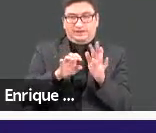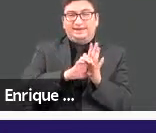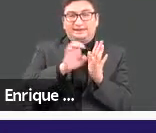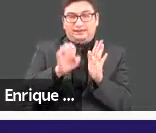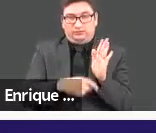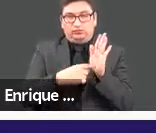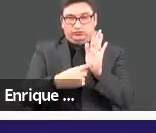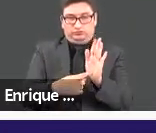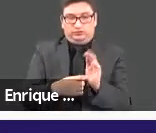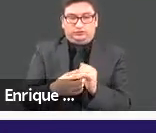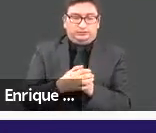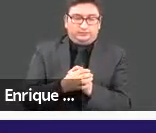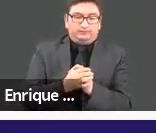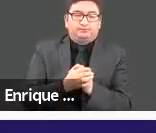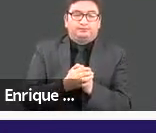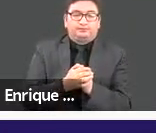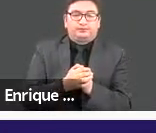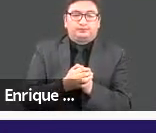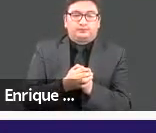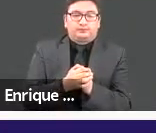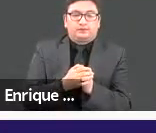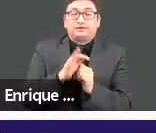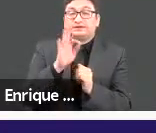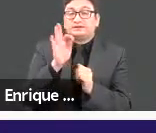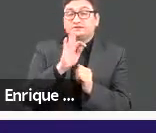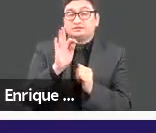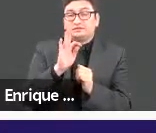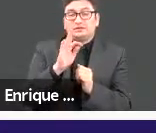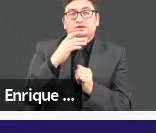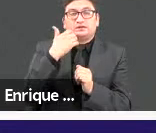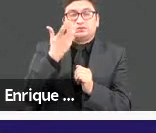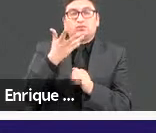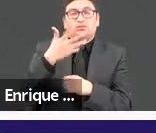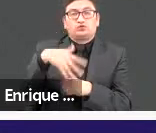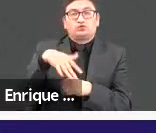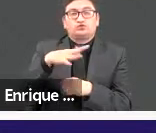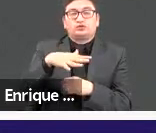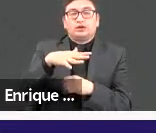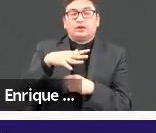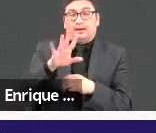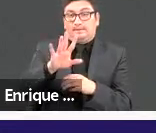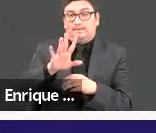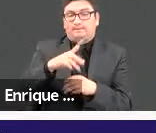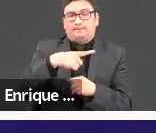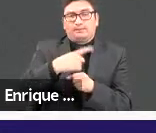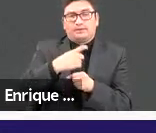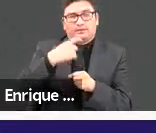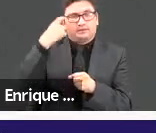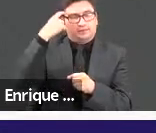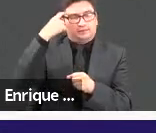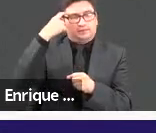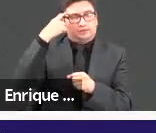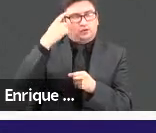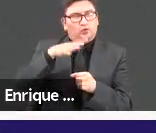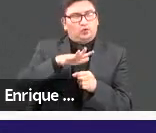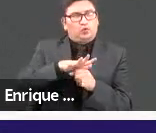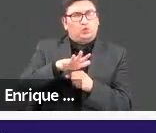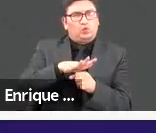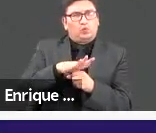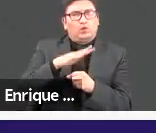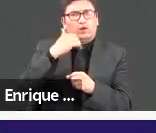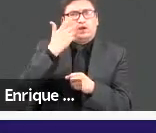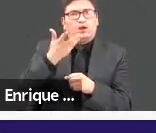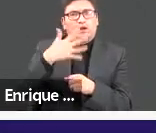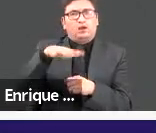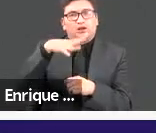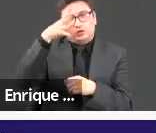Si nosotros quisiéramos buscar primeramente, tenemos que determinar cuál es la figura jurídica, concepto